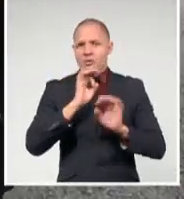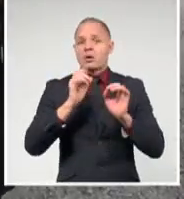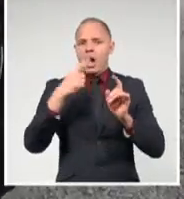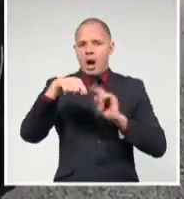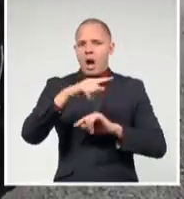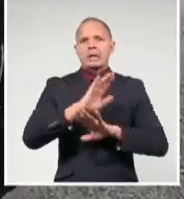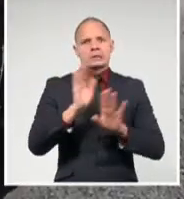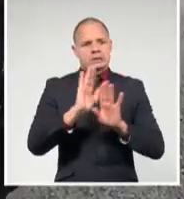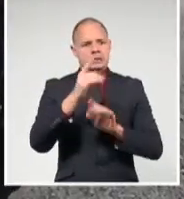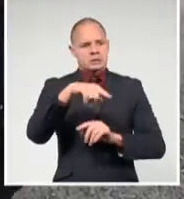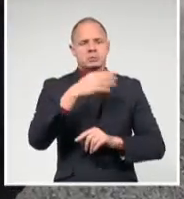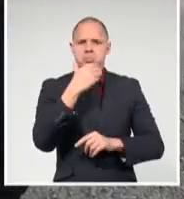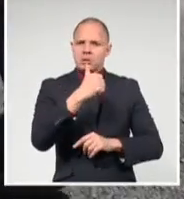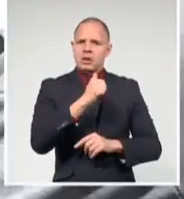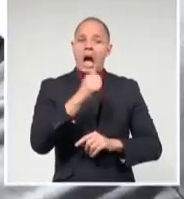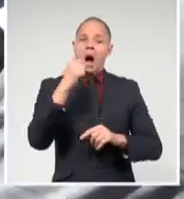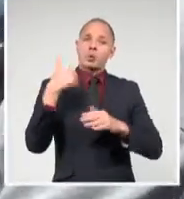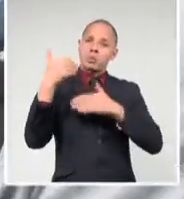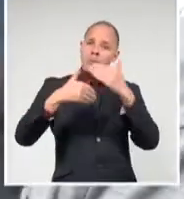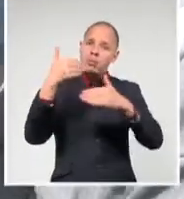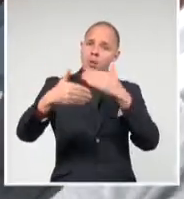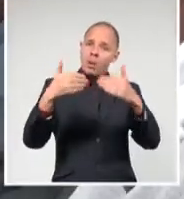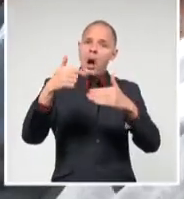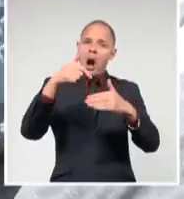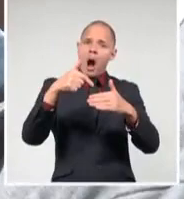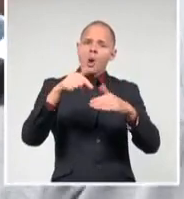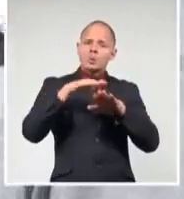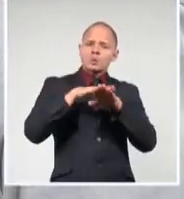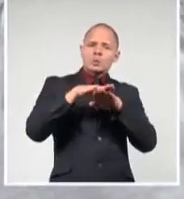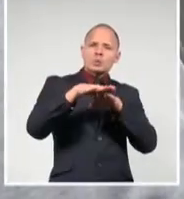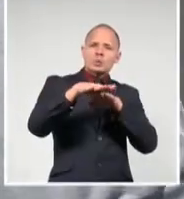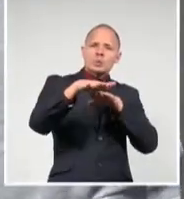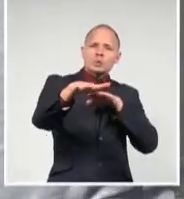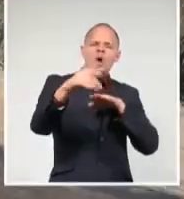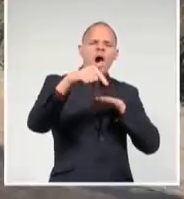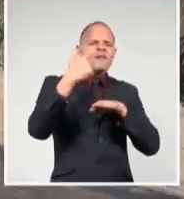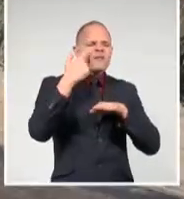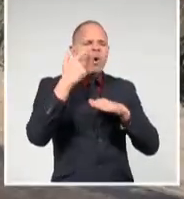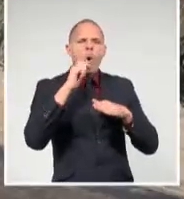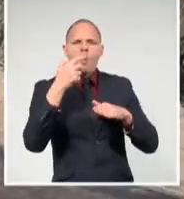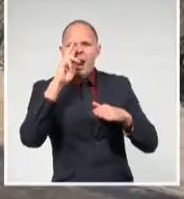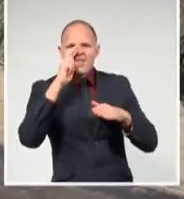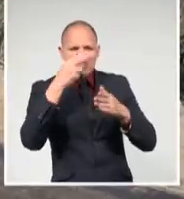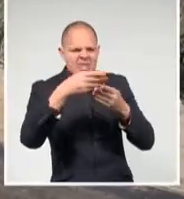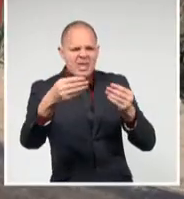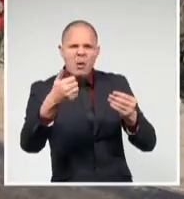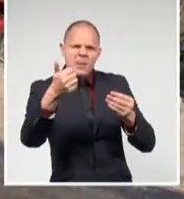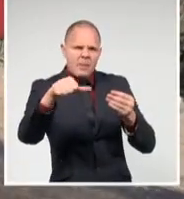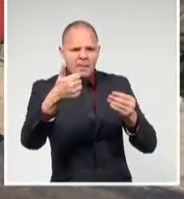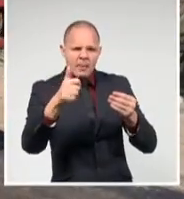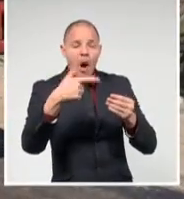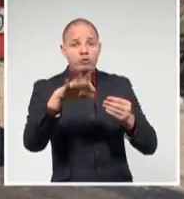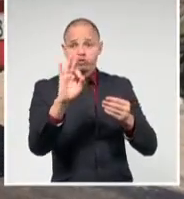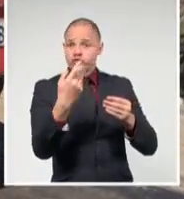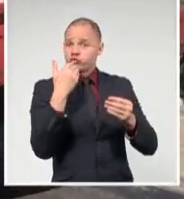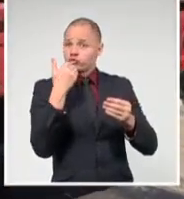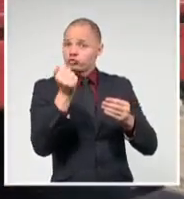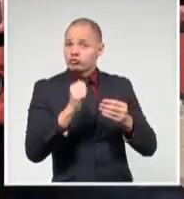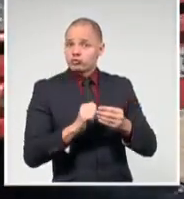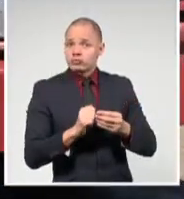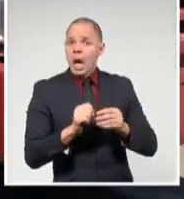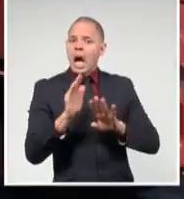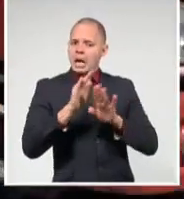como ENIA de Holguín, evalúan la calidad de la base pétrea y la primera carpeta asfáltica aplicadas en este tramo de la